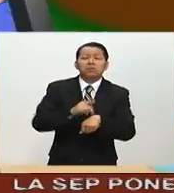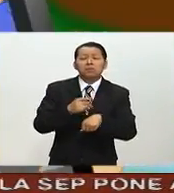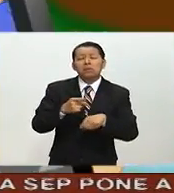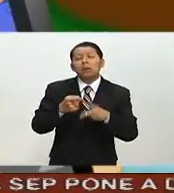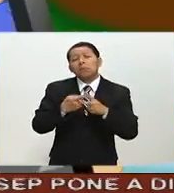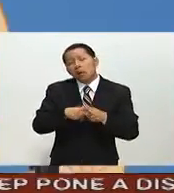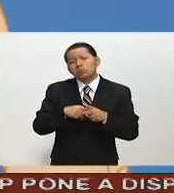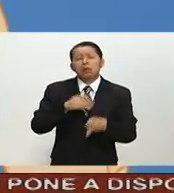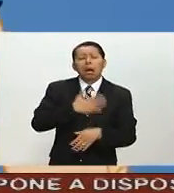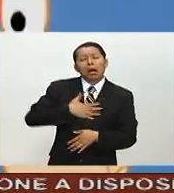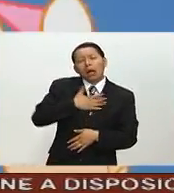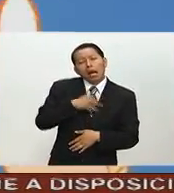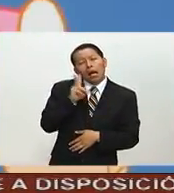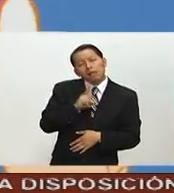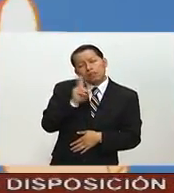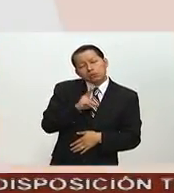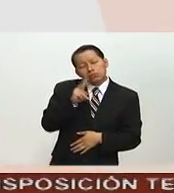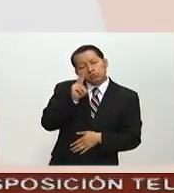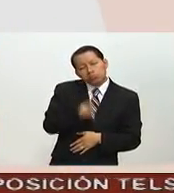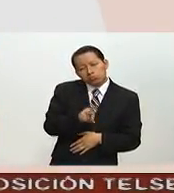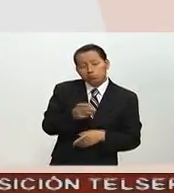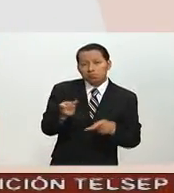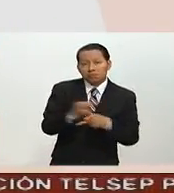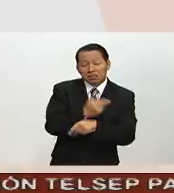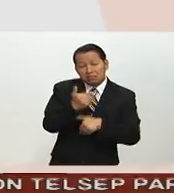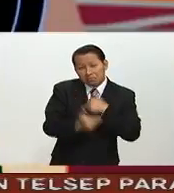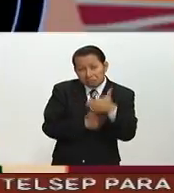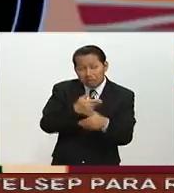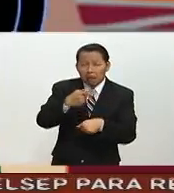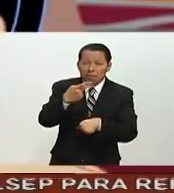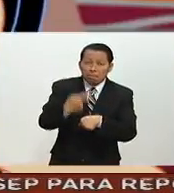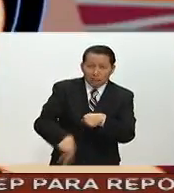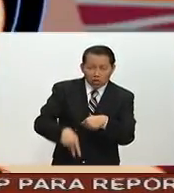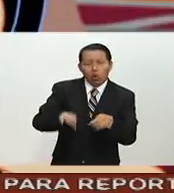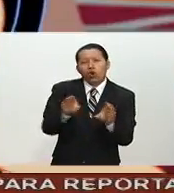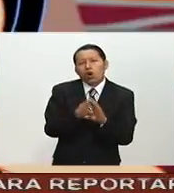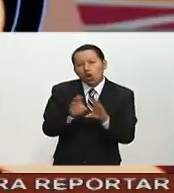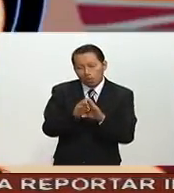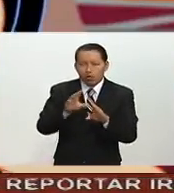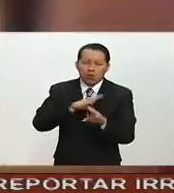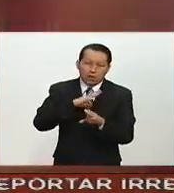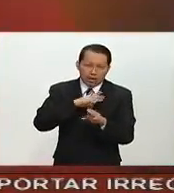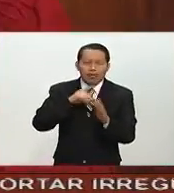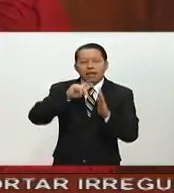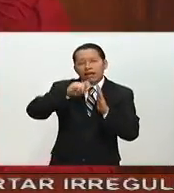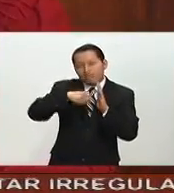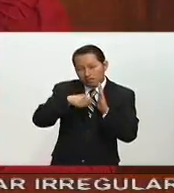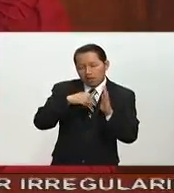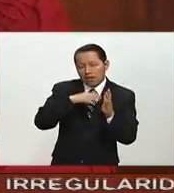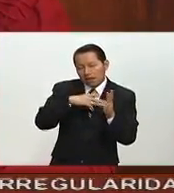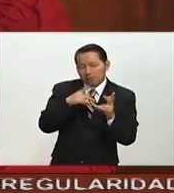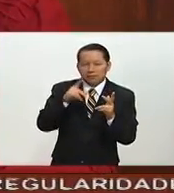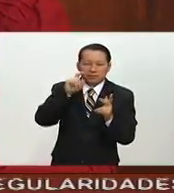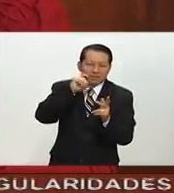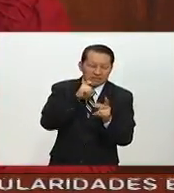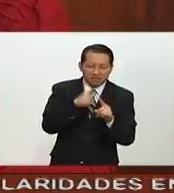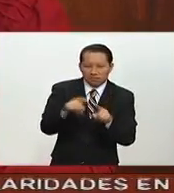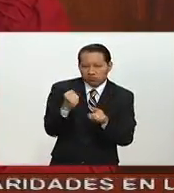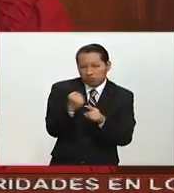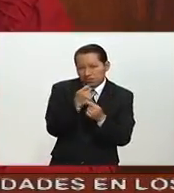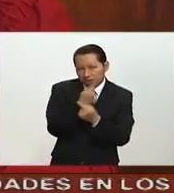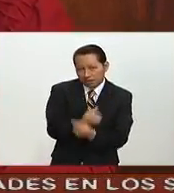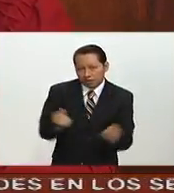o emocionante, pero puede derivar en conductas de riesgo como la pornografía infantil. Daños en su honor e